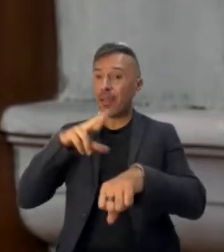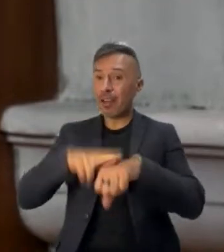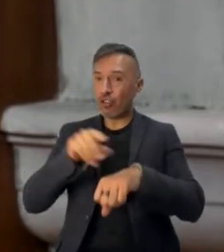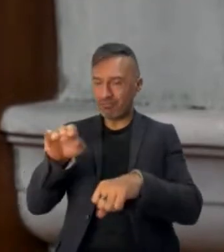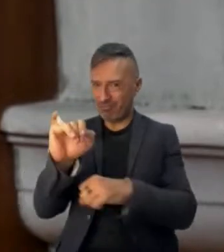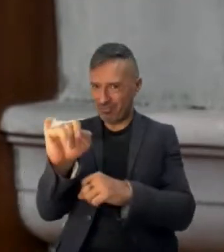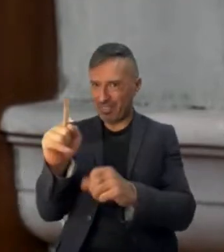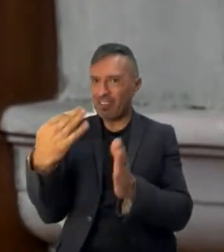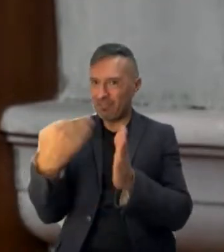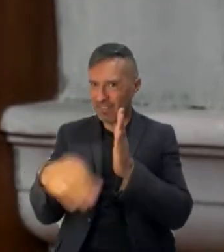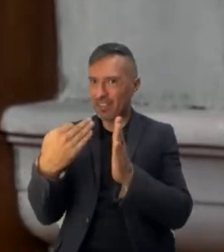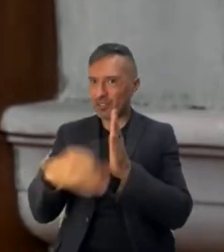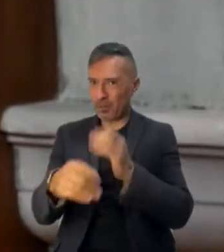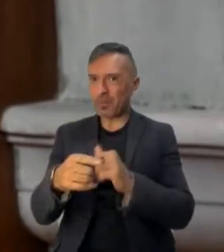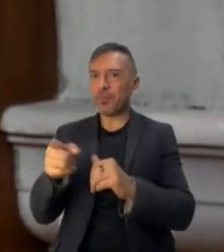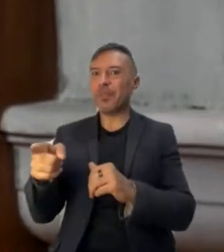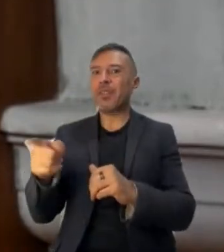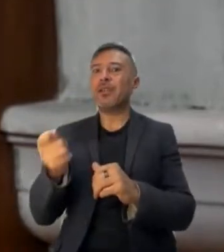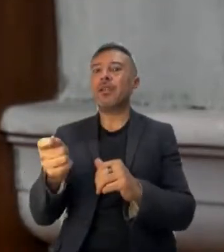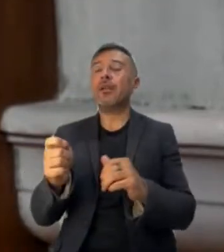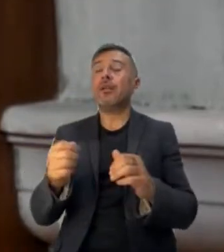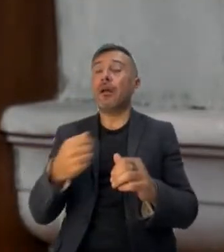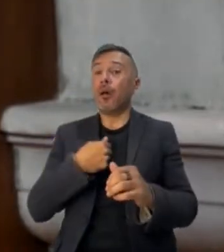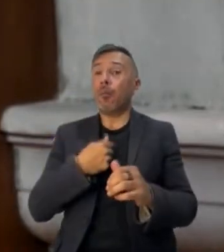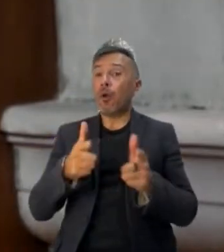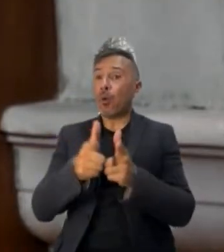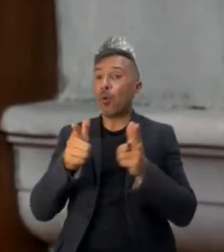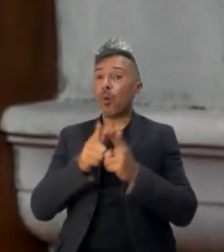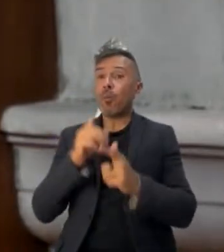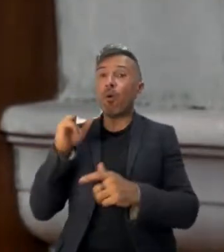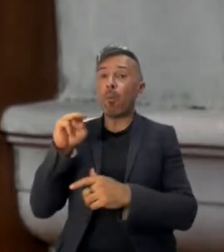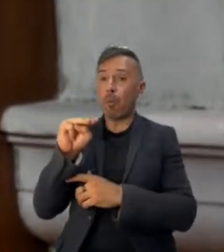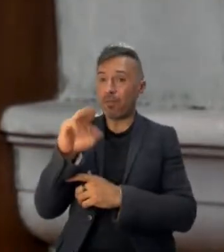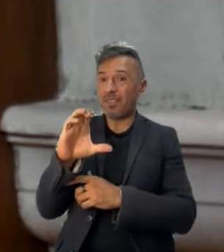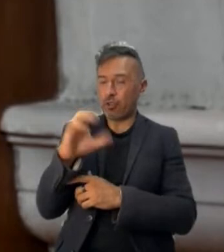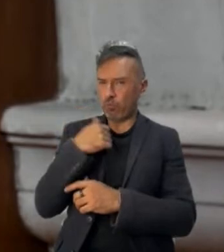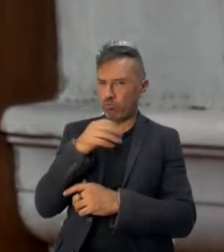perspectiva de Movimiento Ciudadano para las necesidades que hay